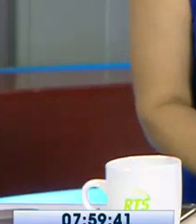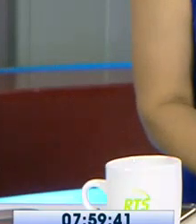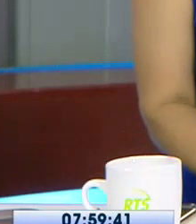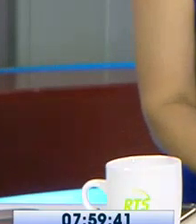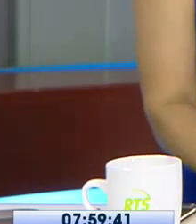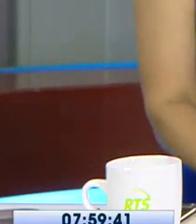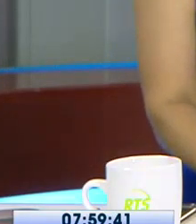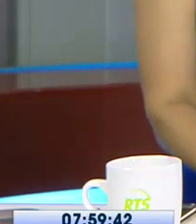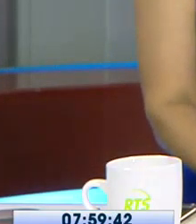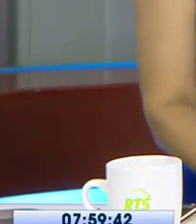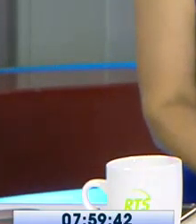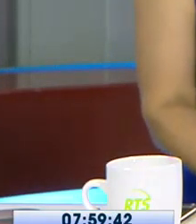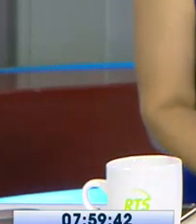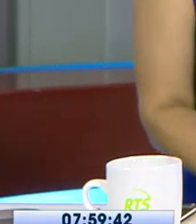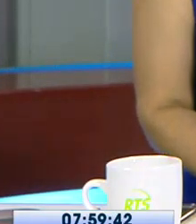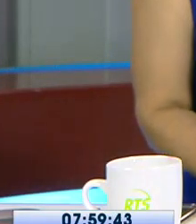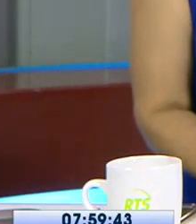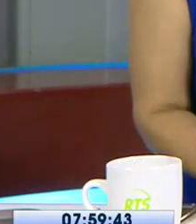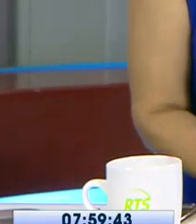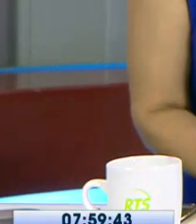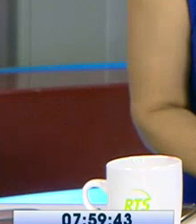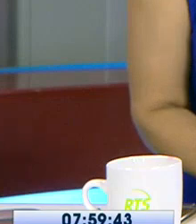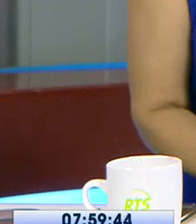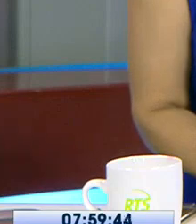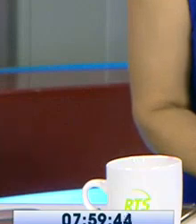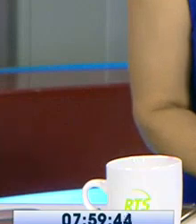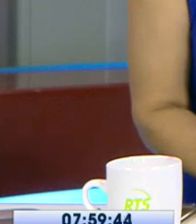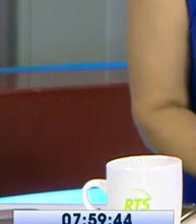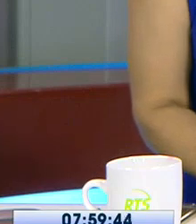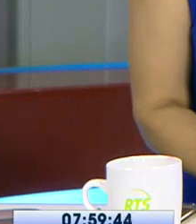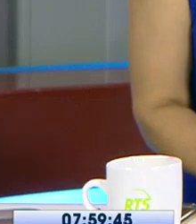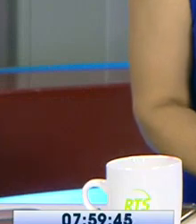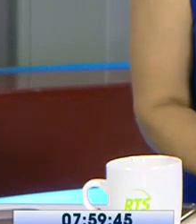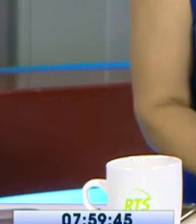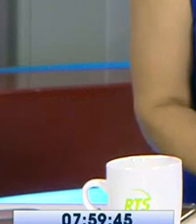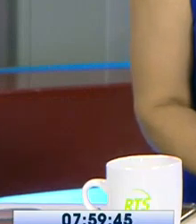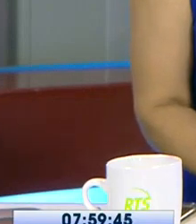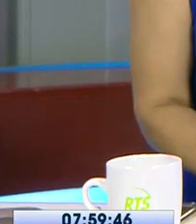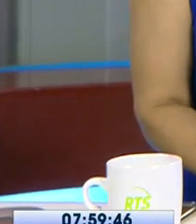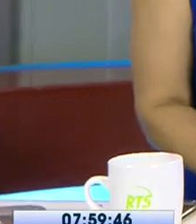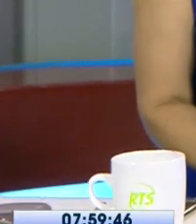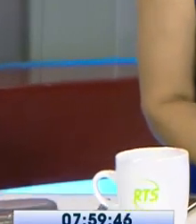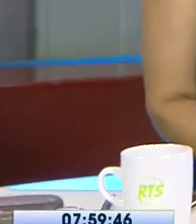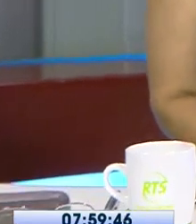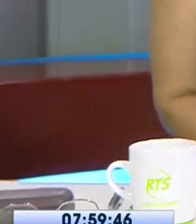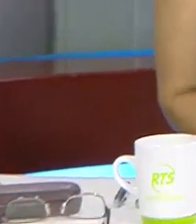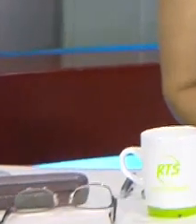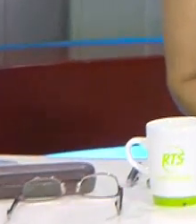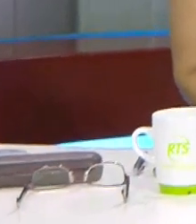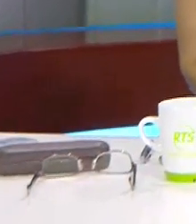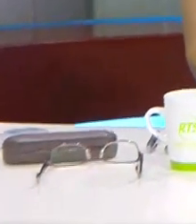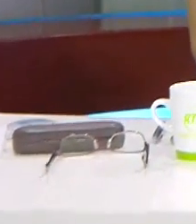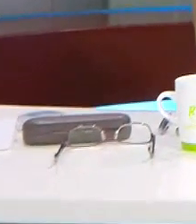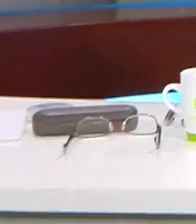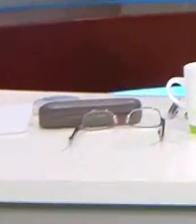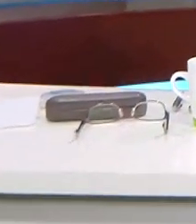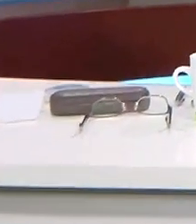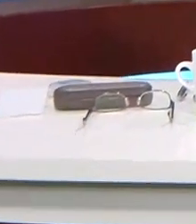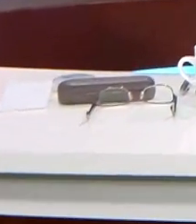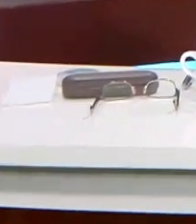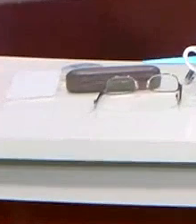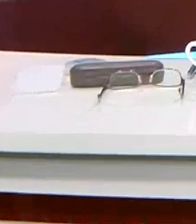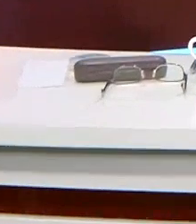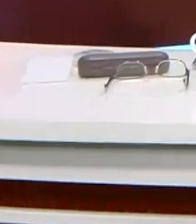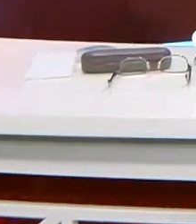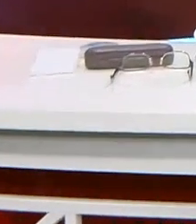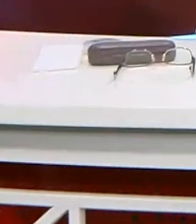Bien, amigos, y aquí finalizamos lo que sigue la noticia en la comunidad con Hugo Gavilanes y Rosa Elena Bajos. Y para despedirme, solamente desearle